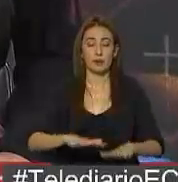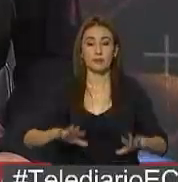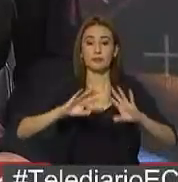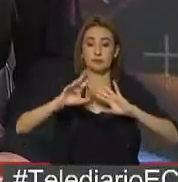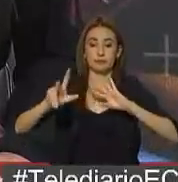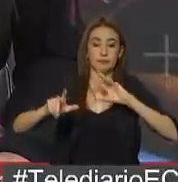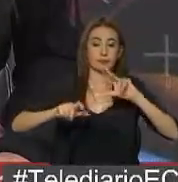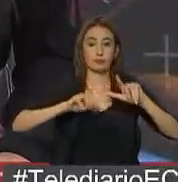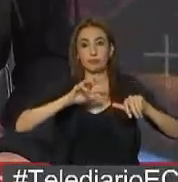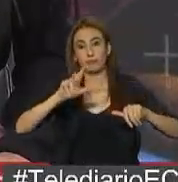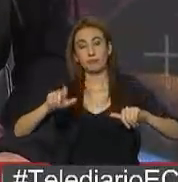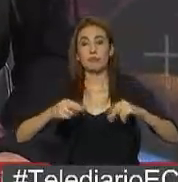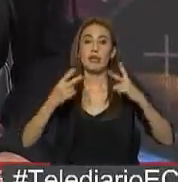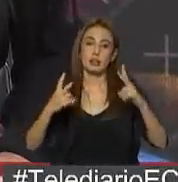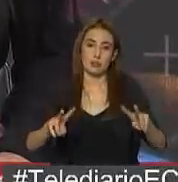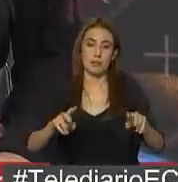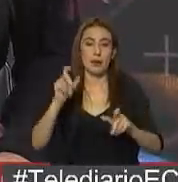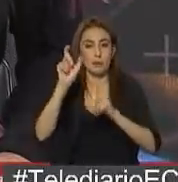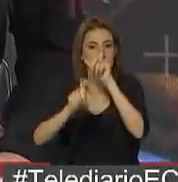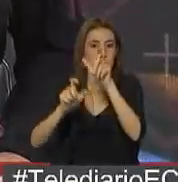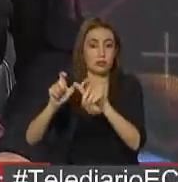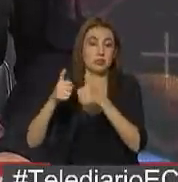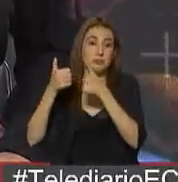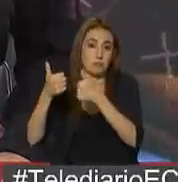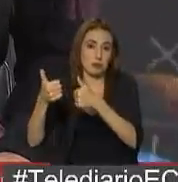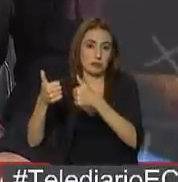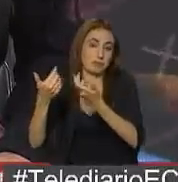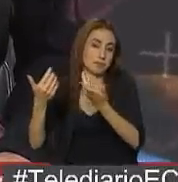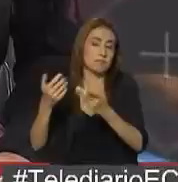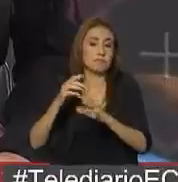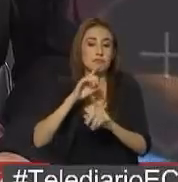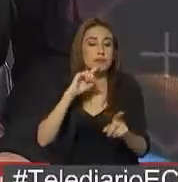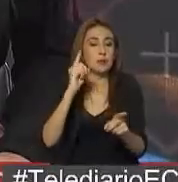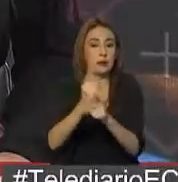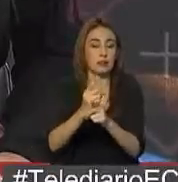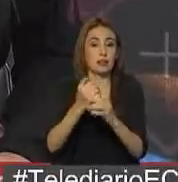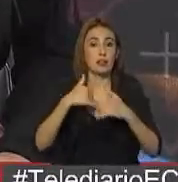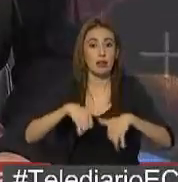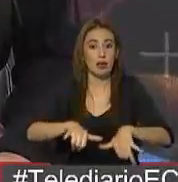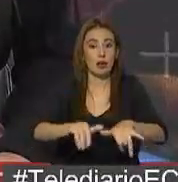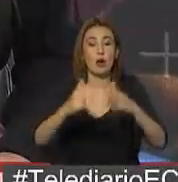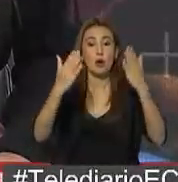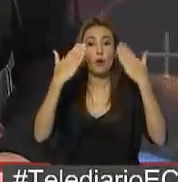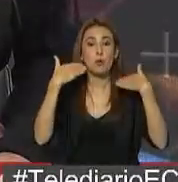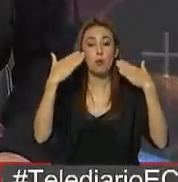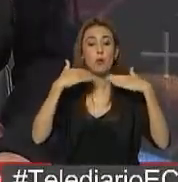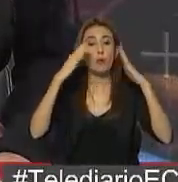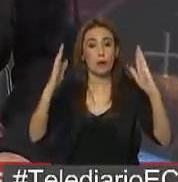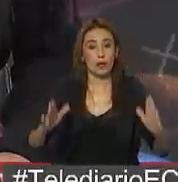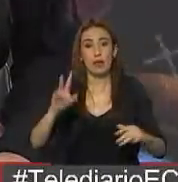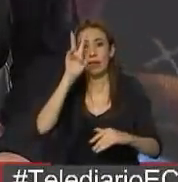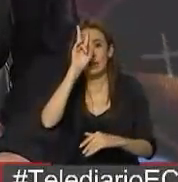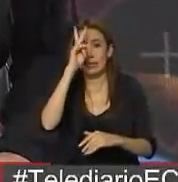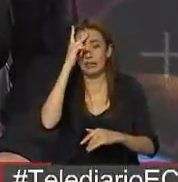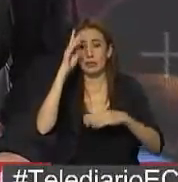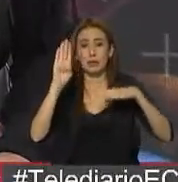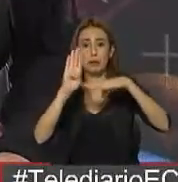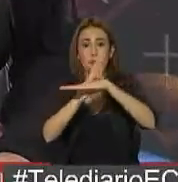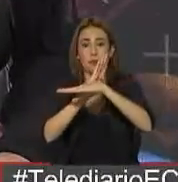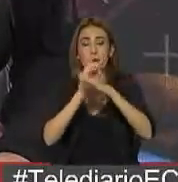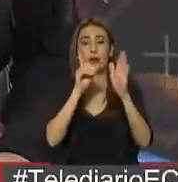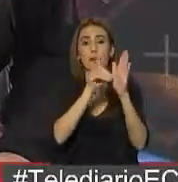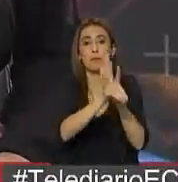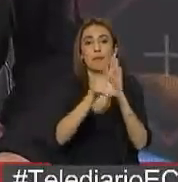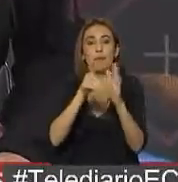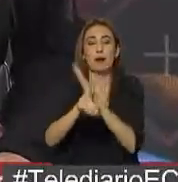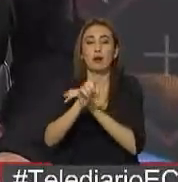país, también se evidencian valores ciudadanos. A continuación, conoceremos el testimonio de un guayaquileño a quien se le acreditaron $65,000